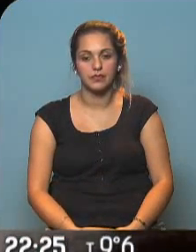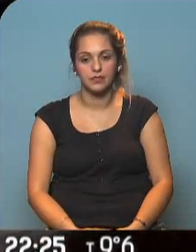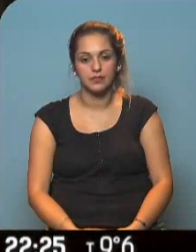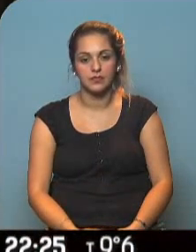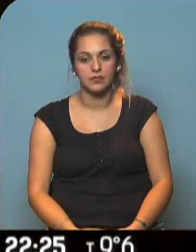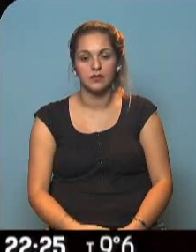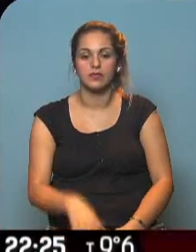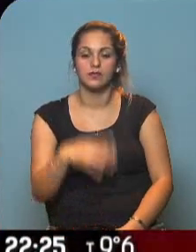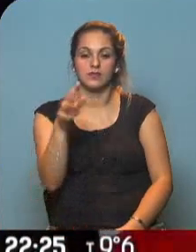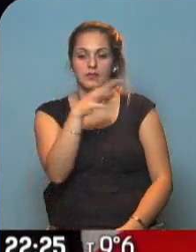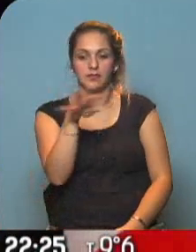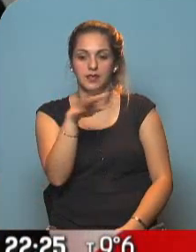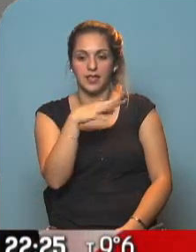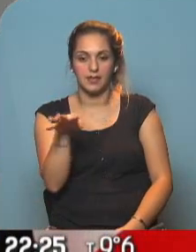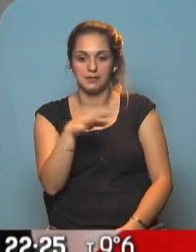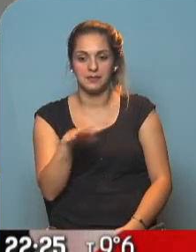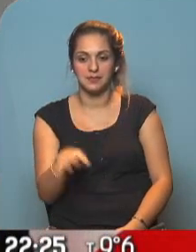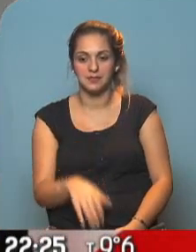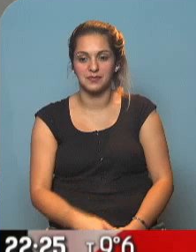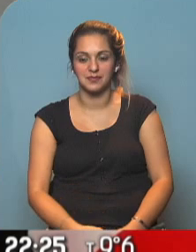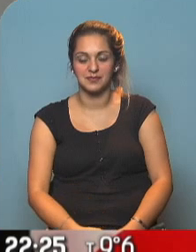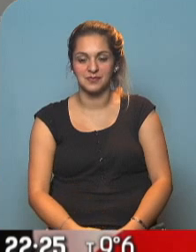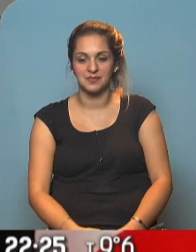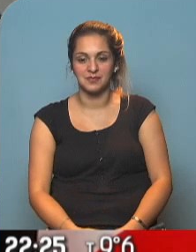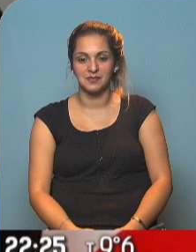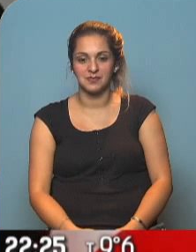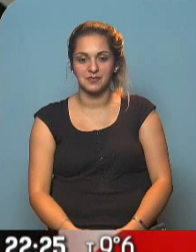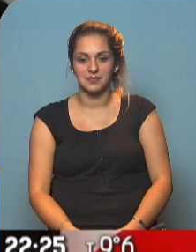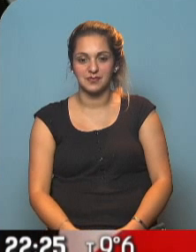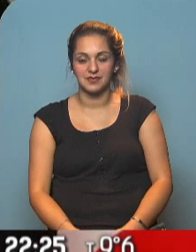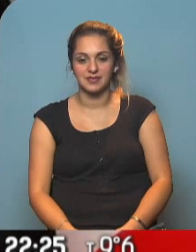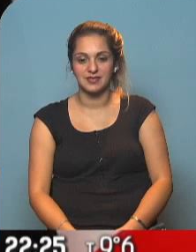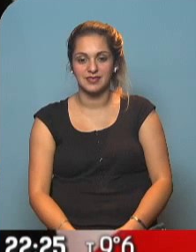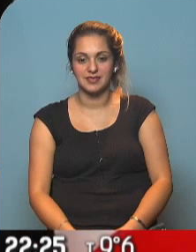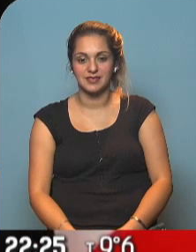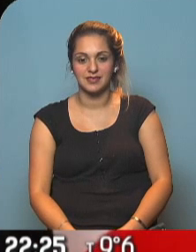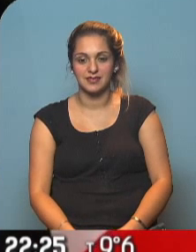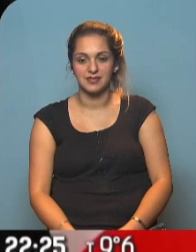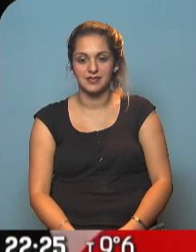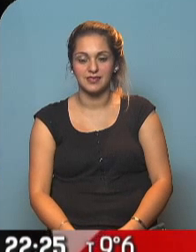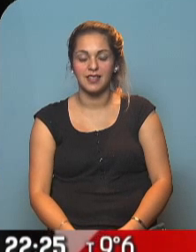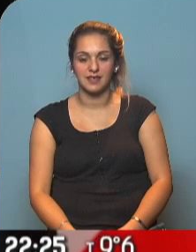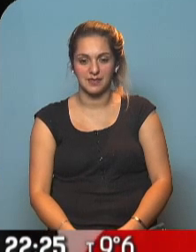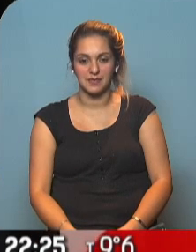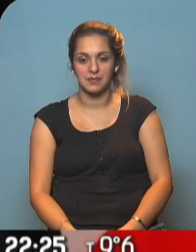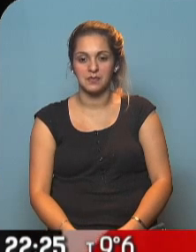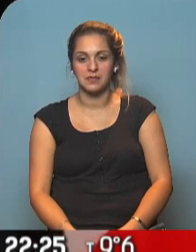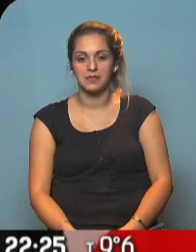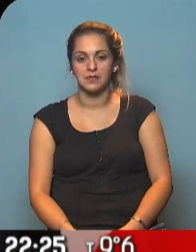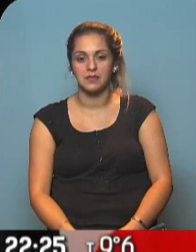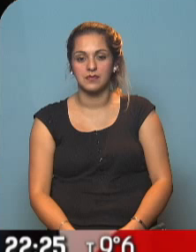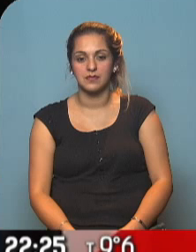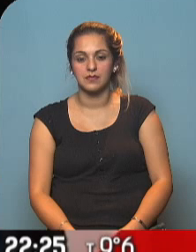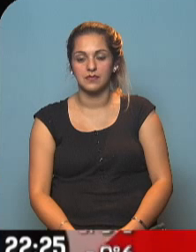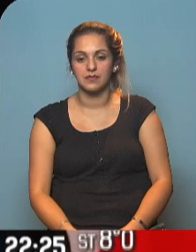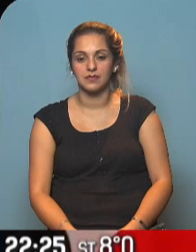Ringrazio le persone che si erano rese disponibili a far parte di tale governo tecnico e